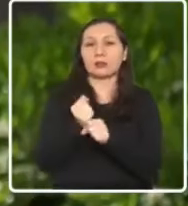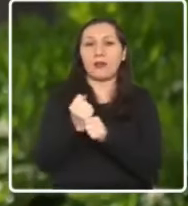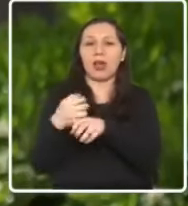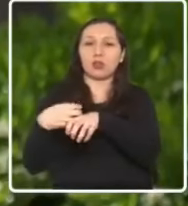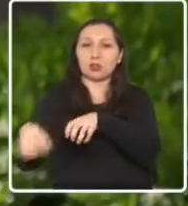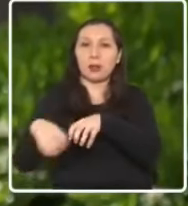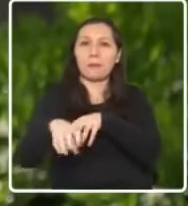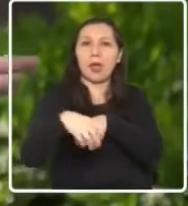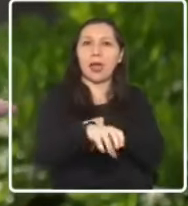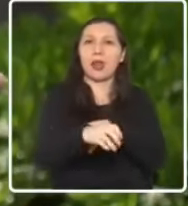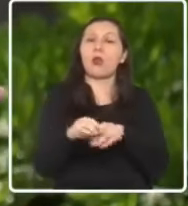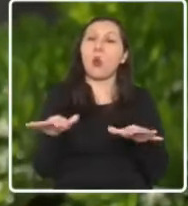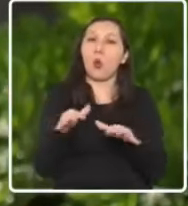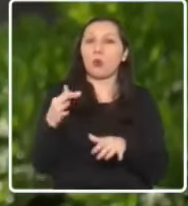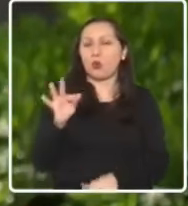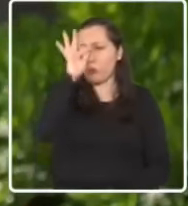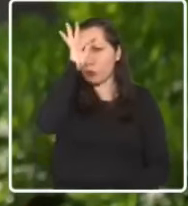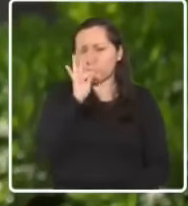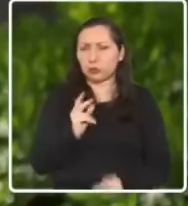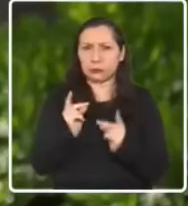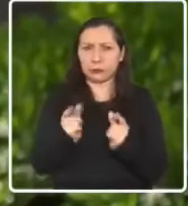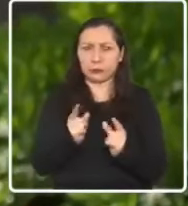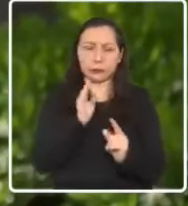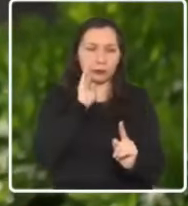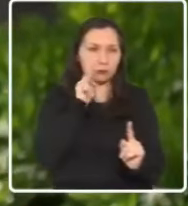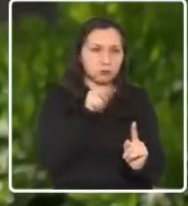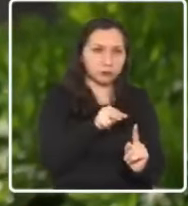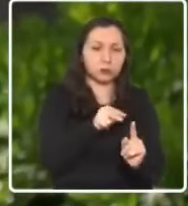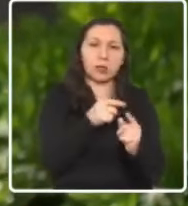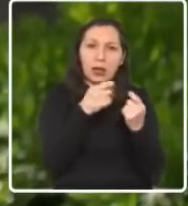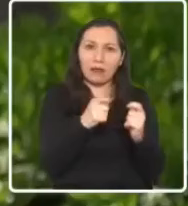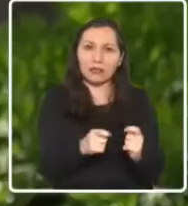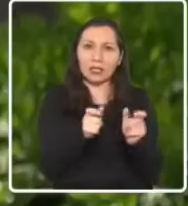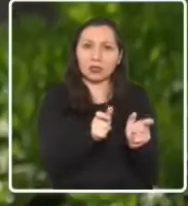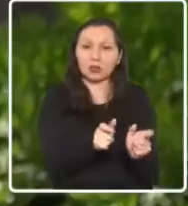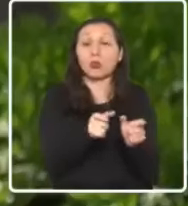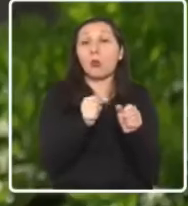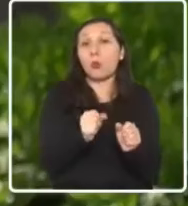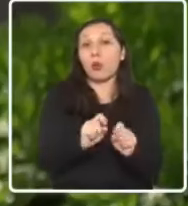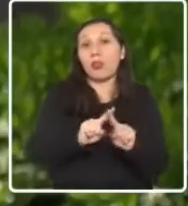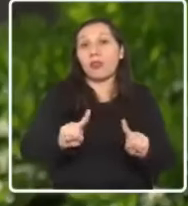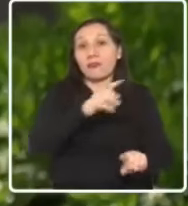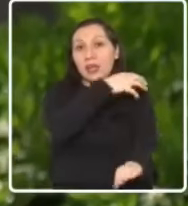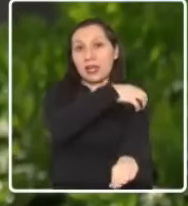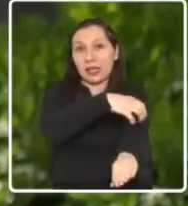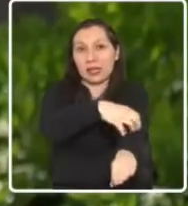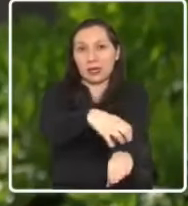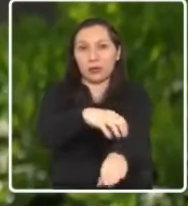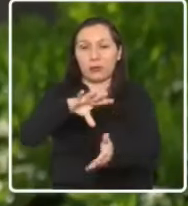trabajo, utilizando su personal especializado para atender, para realizar fiscalizaciones que pueden venir de distintas regiones del